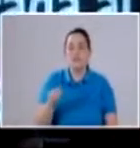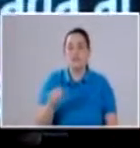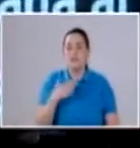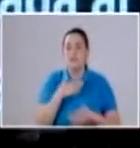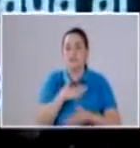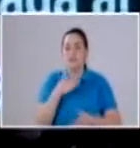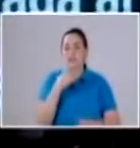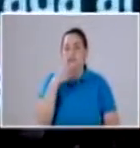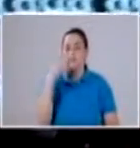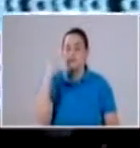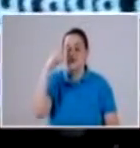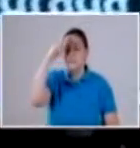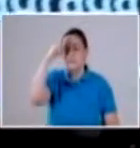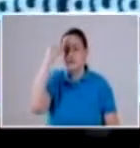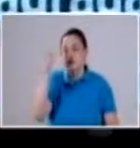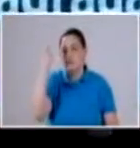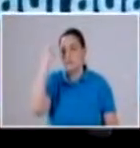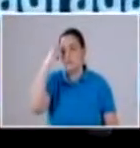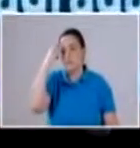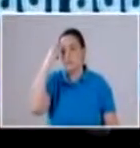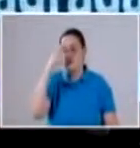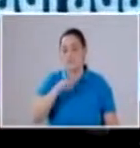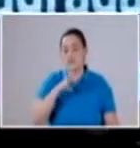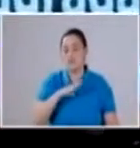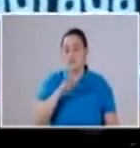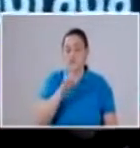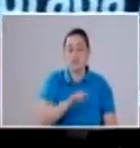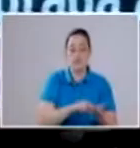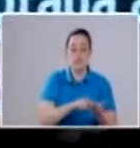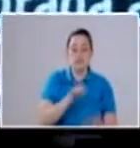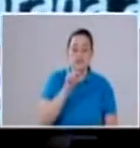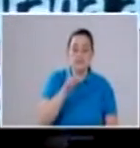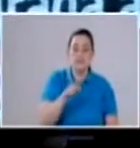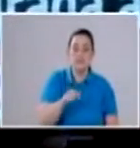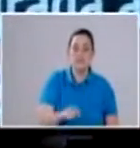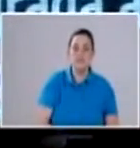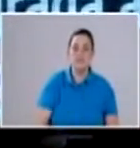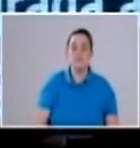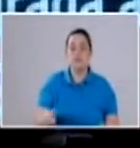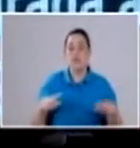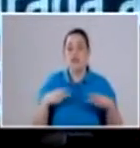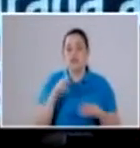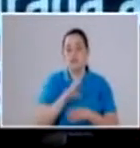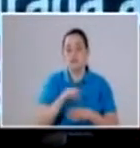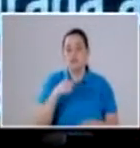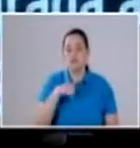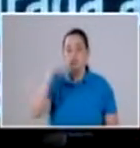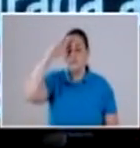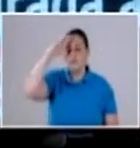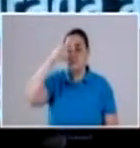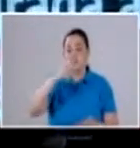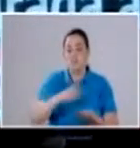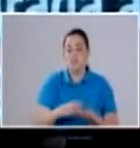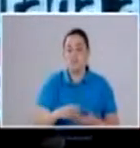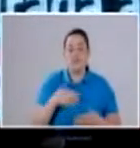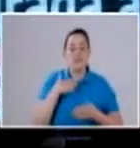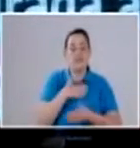¿Por qué razón tengo que examinar eso? Porque hay cosas que yo creería que le agradan a Dios, pero que no le